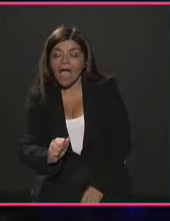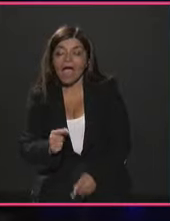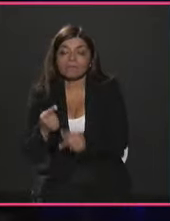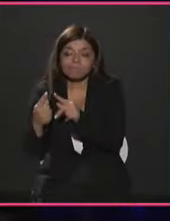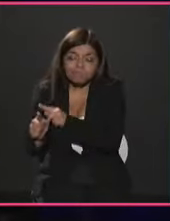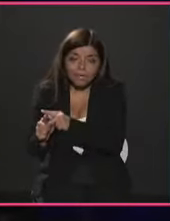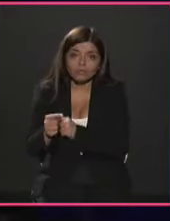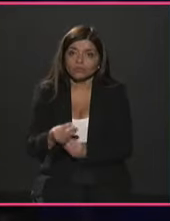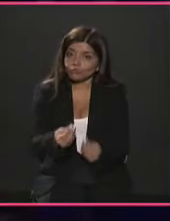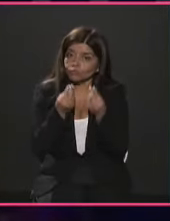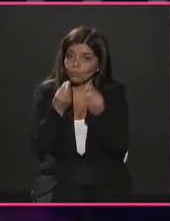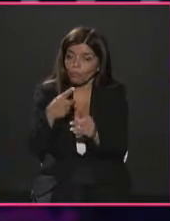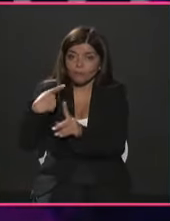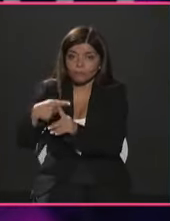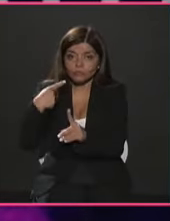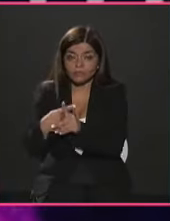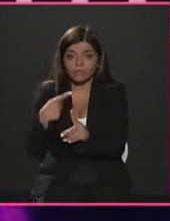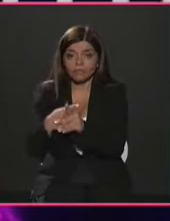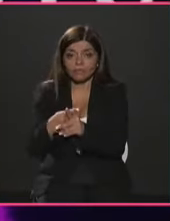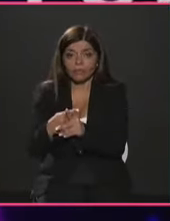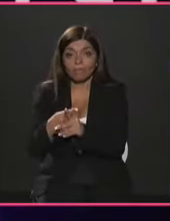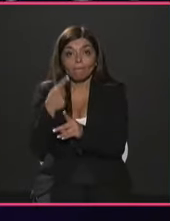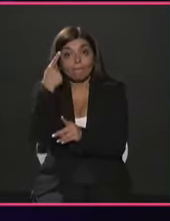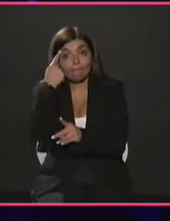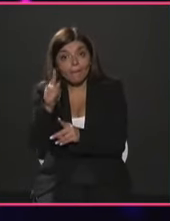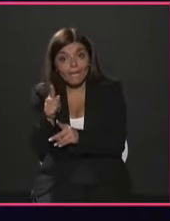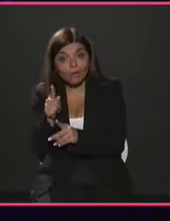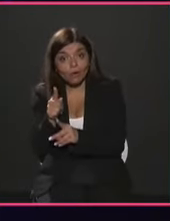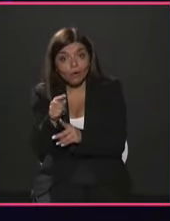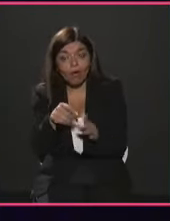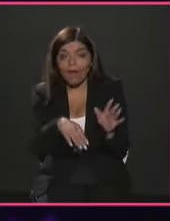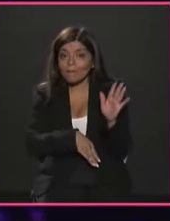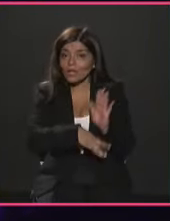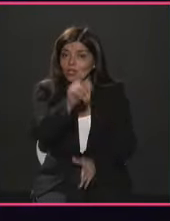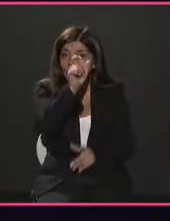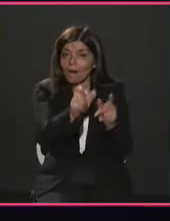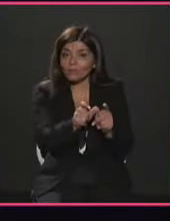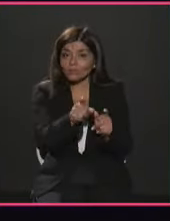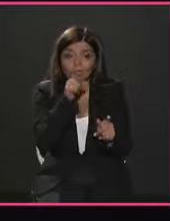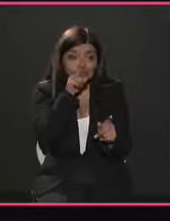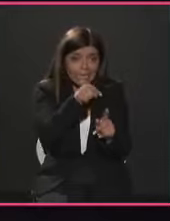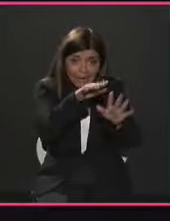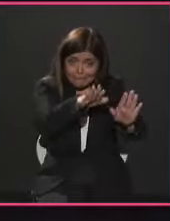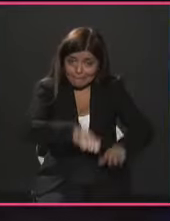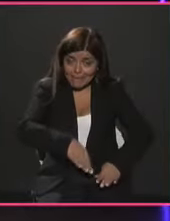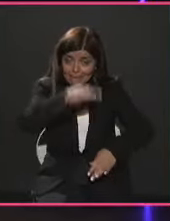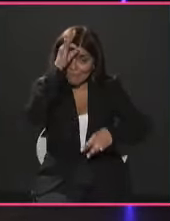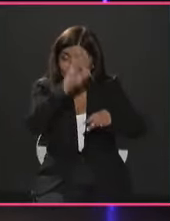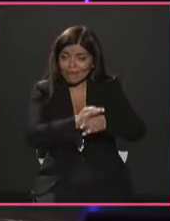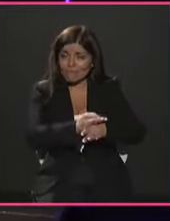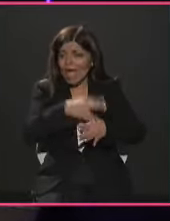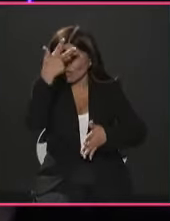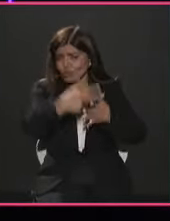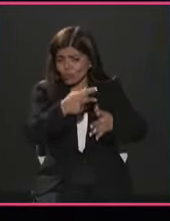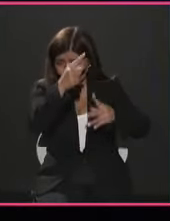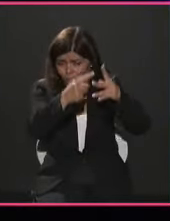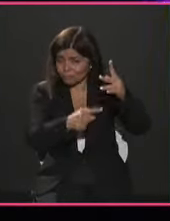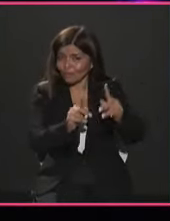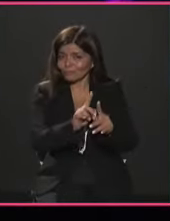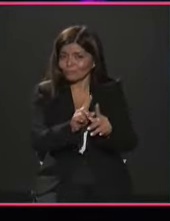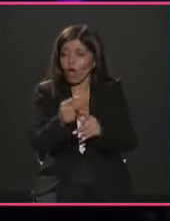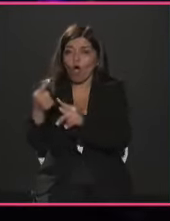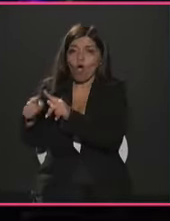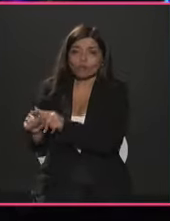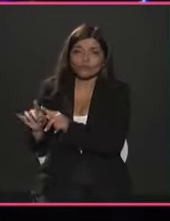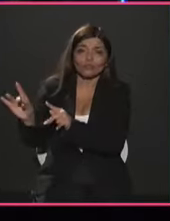pero la mayoría de las personas no tienen esas 8000 enfermedades esas 8000 enfermedades son todas muy difíciles de encontrar